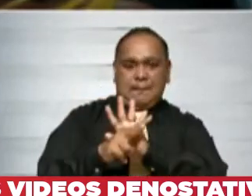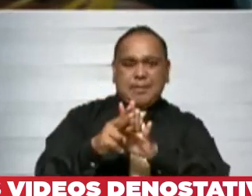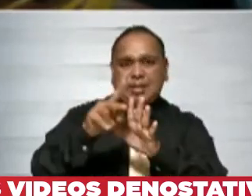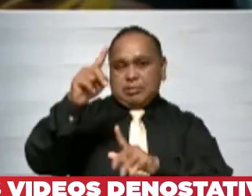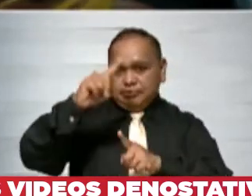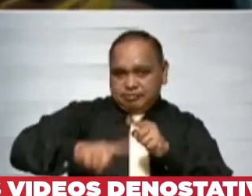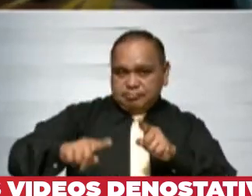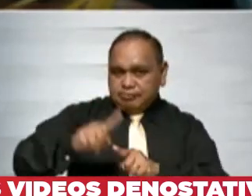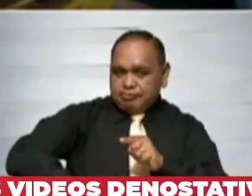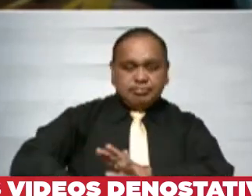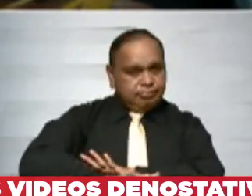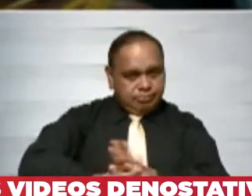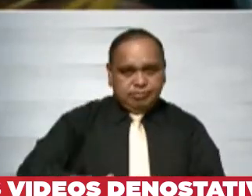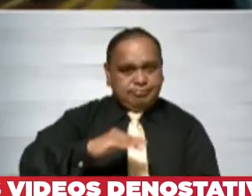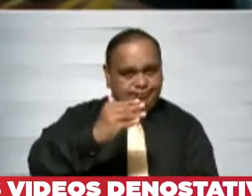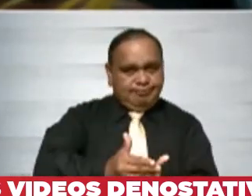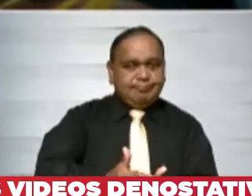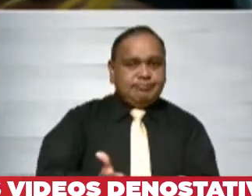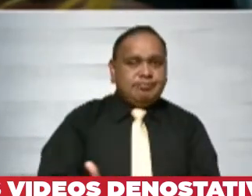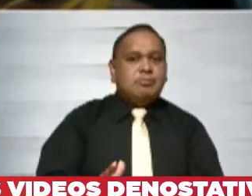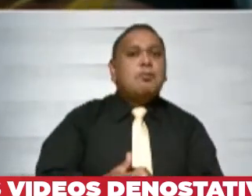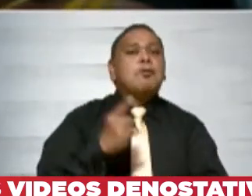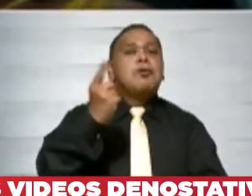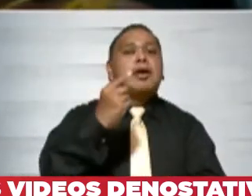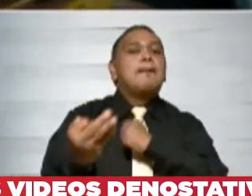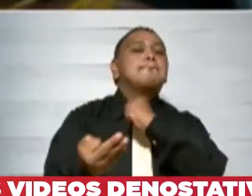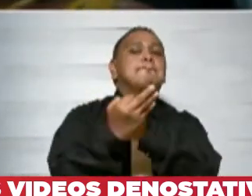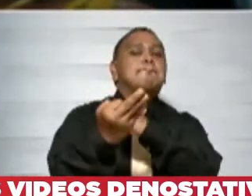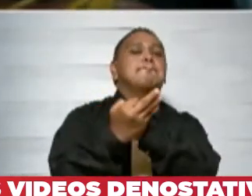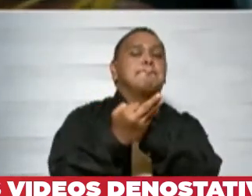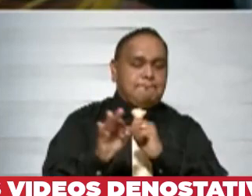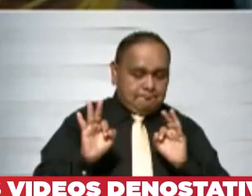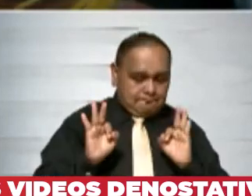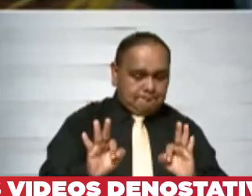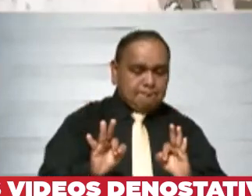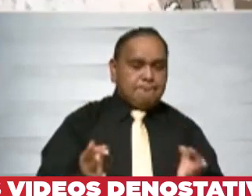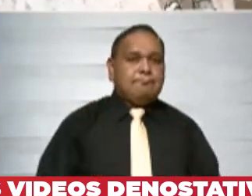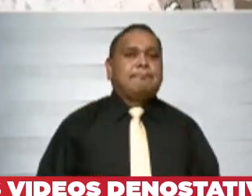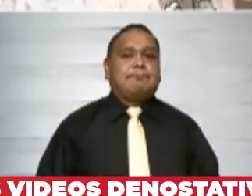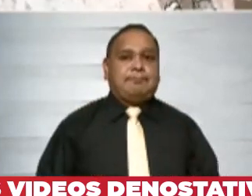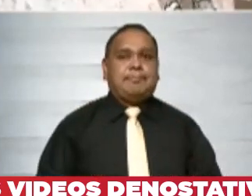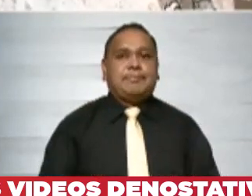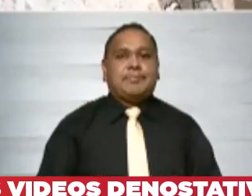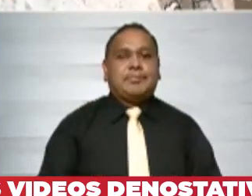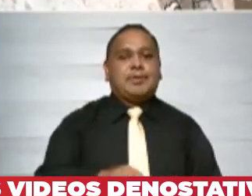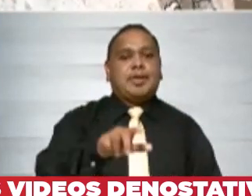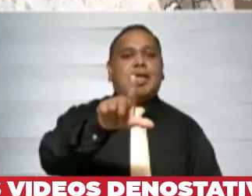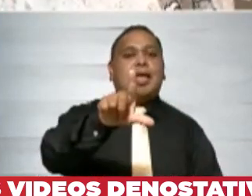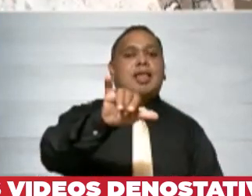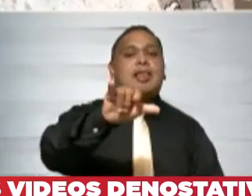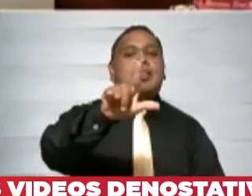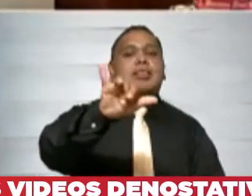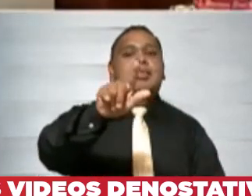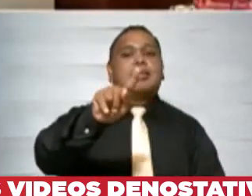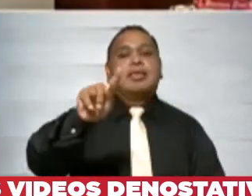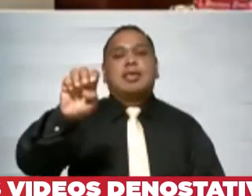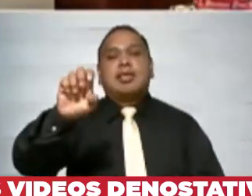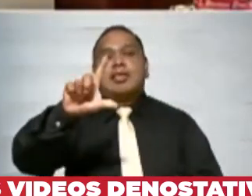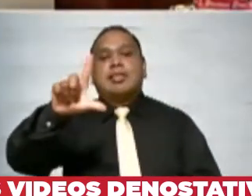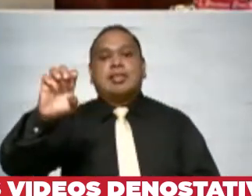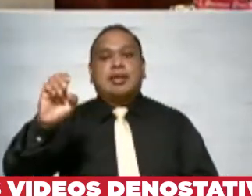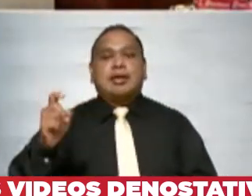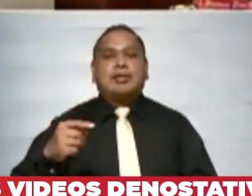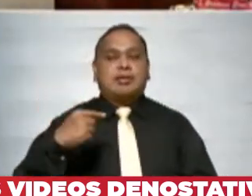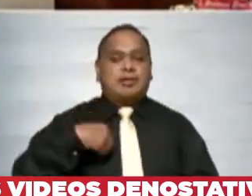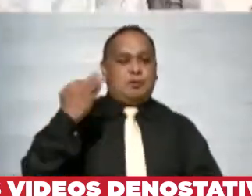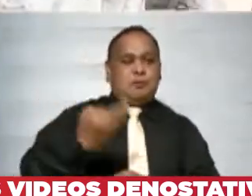de actos, ¿no? También como medidas de protección. Ay, entonces ya no me va a agredir Lili Téllez, ya no va a criticar cómo bailo. Ahorita